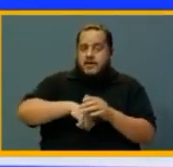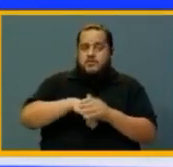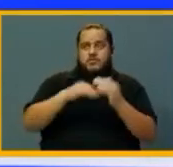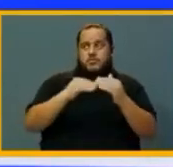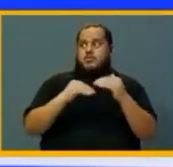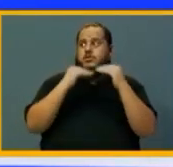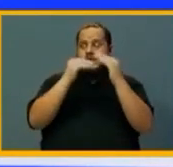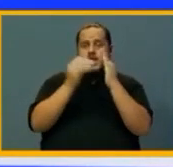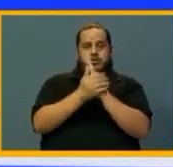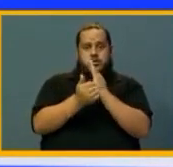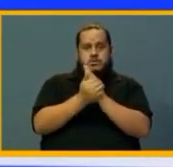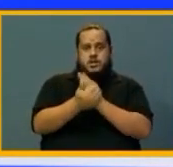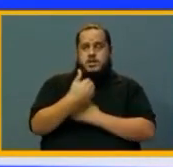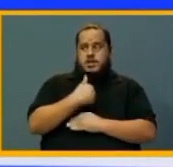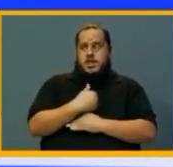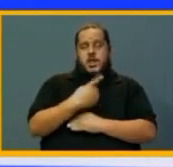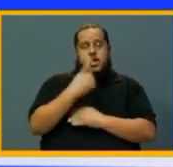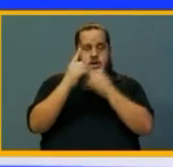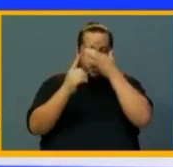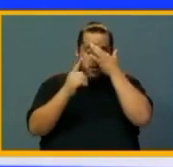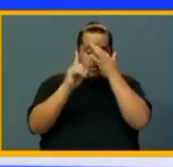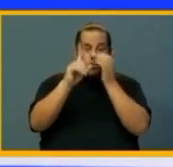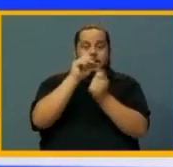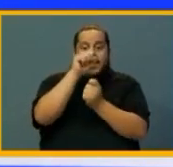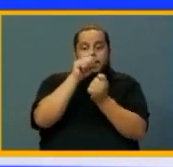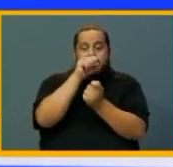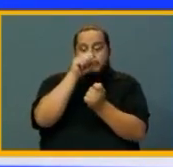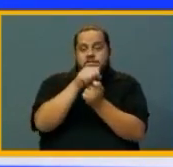rendimiento hay una especificidad.